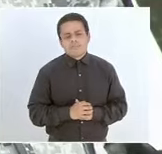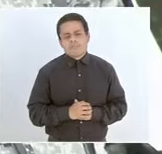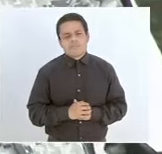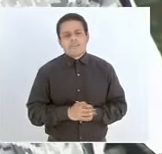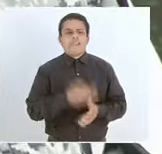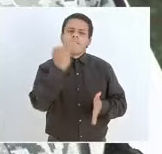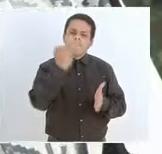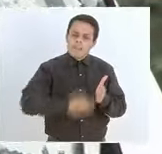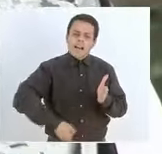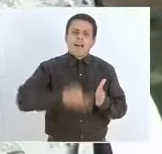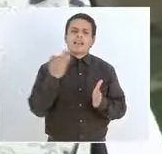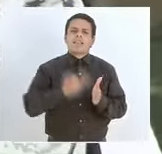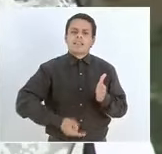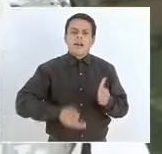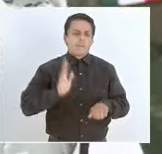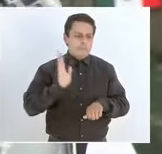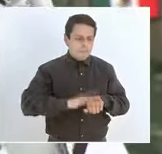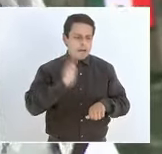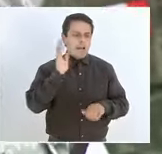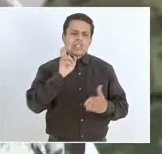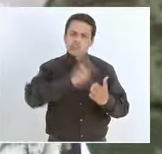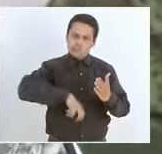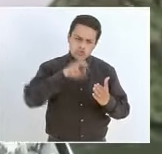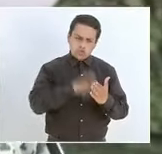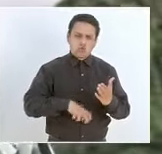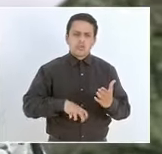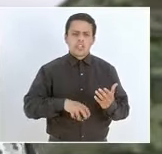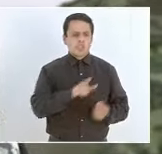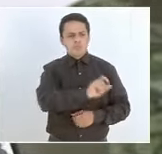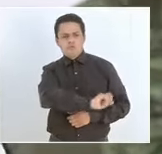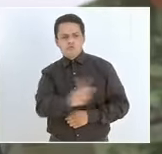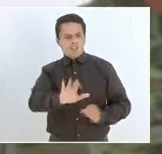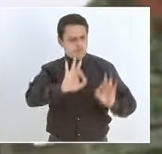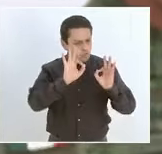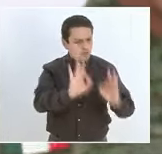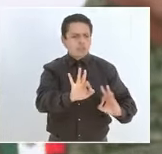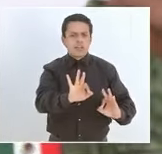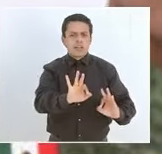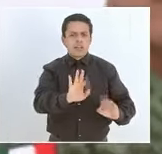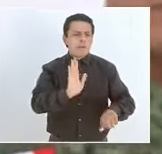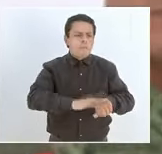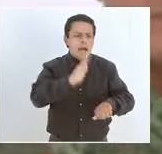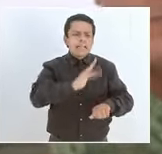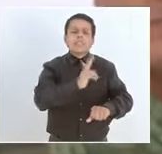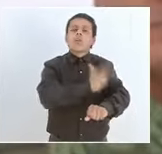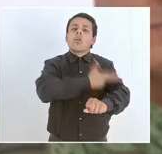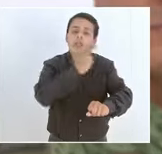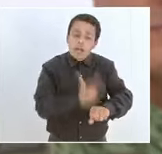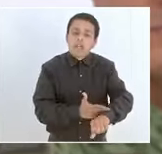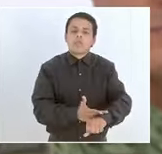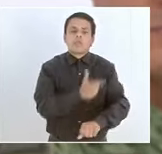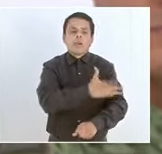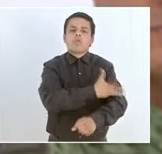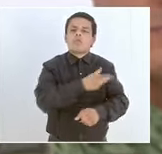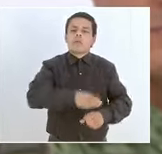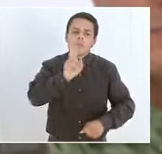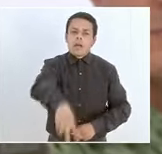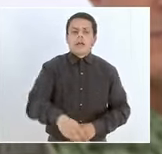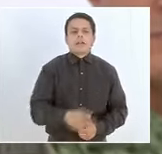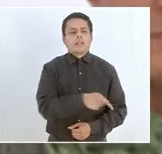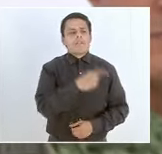le faltó disciplina, profesionalismo y sobre todo honestidad.